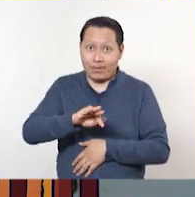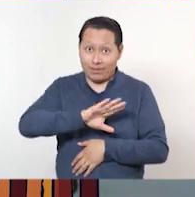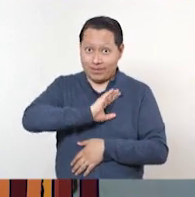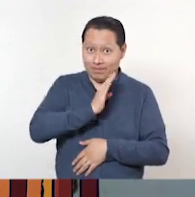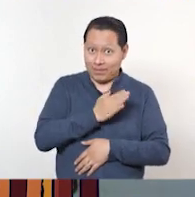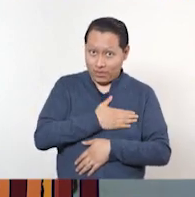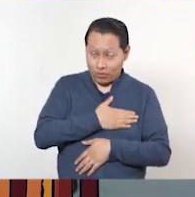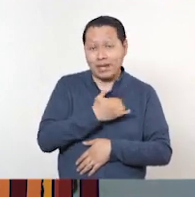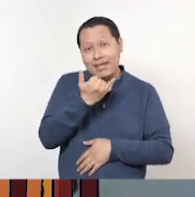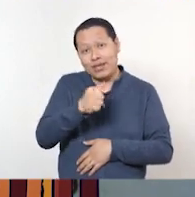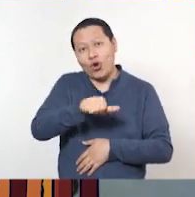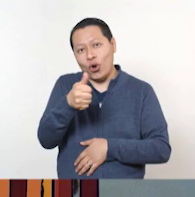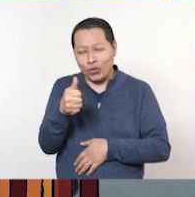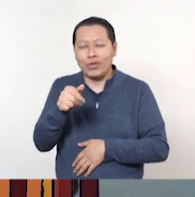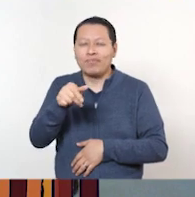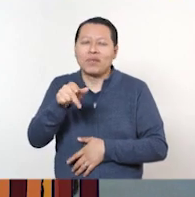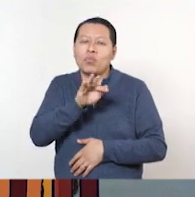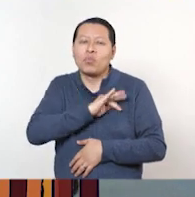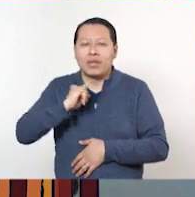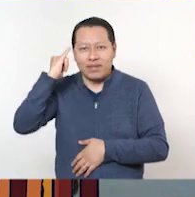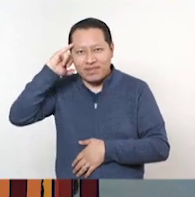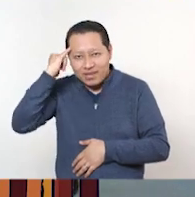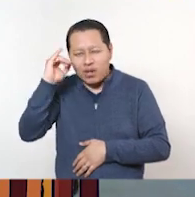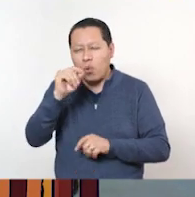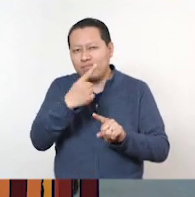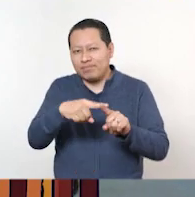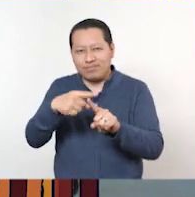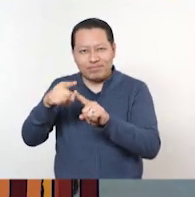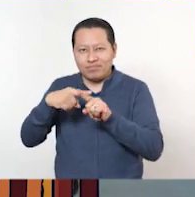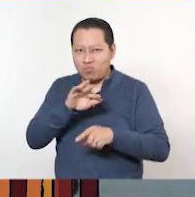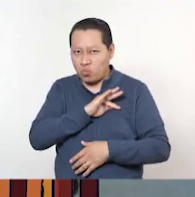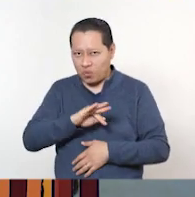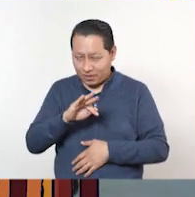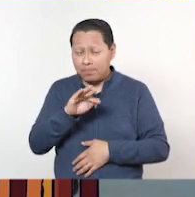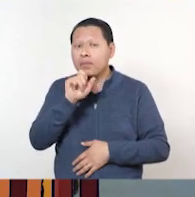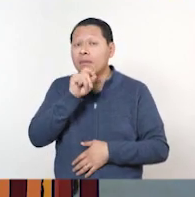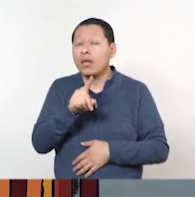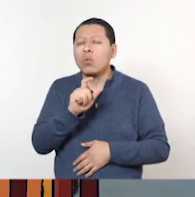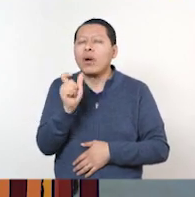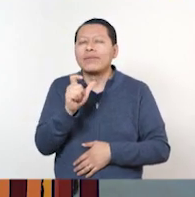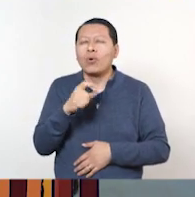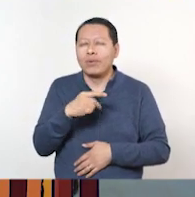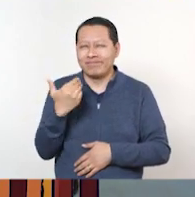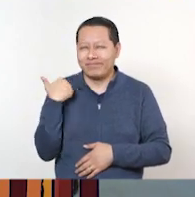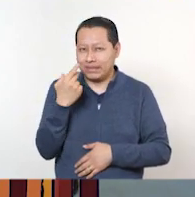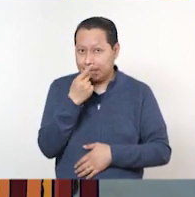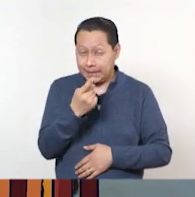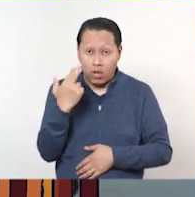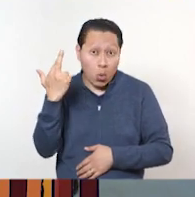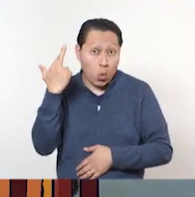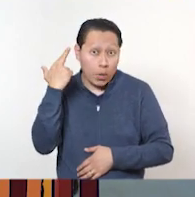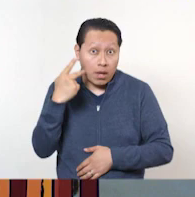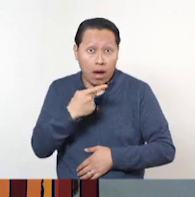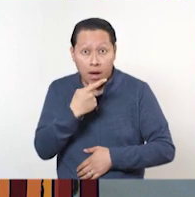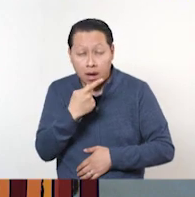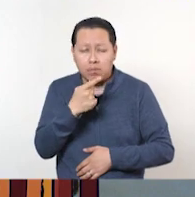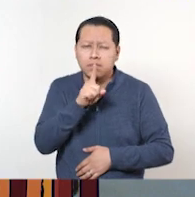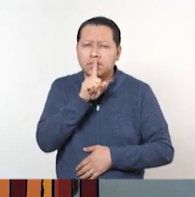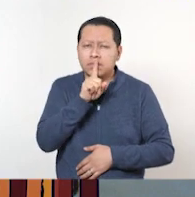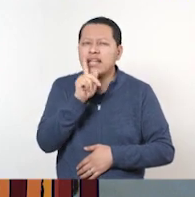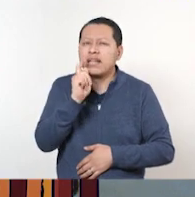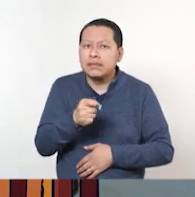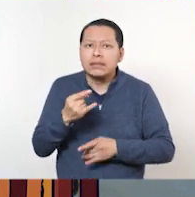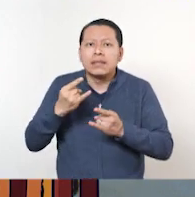lengua nacional y el español. Como ya les había mencionado, cuando hablamos no solo emitimos sonidos, sino una